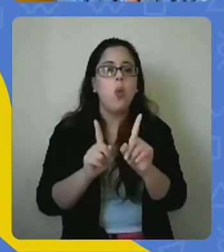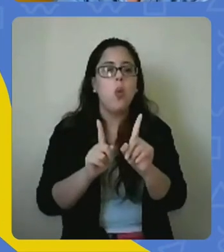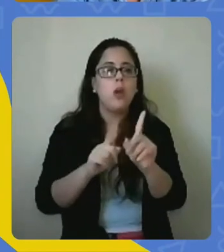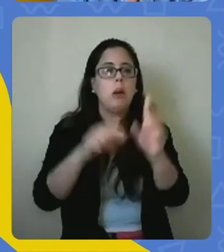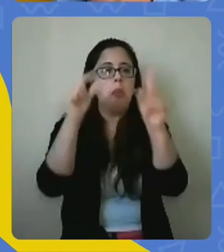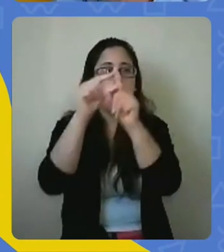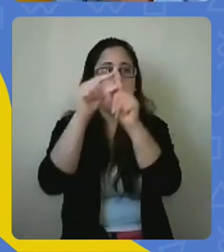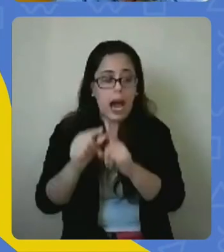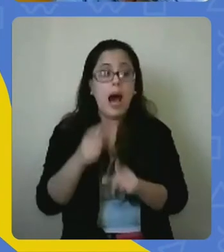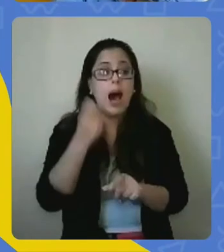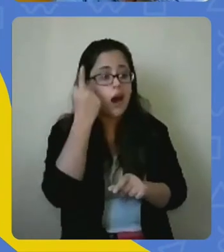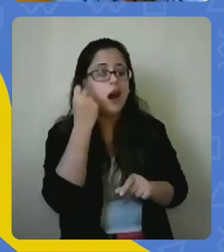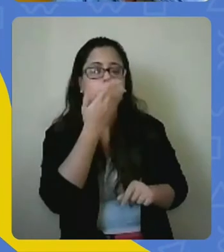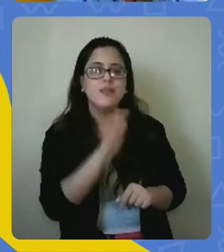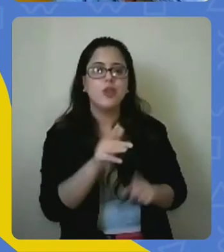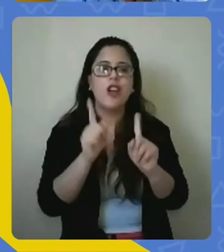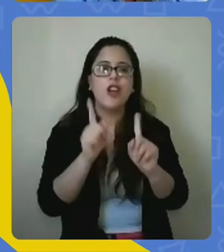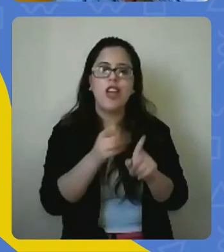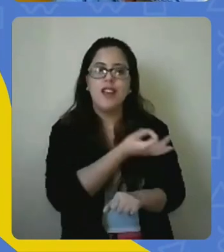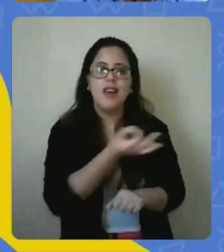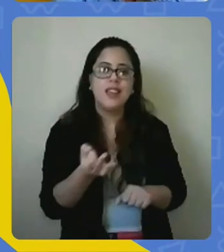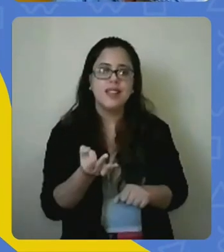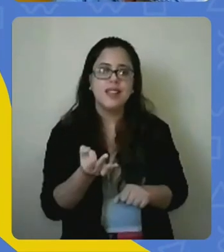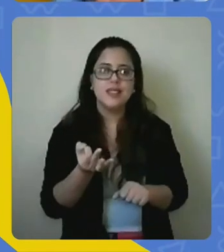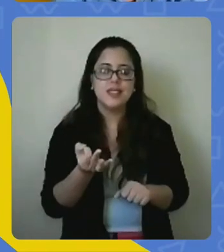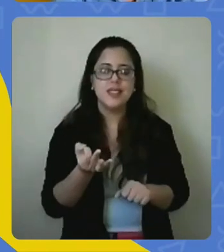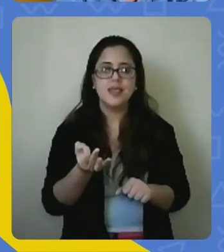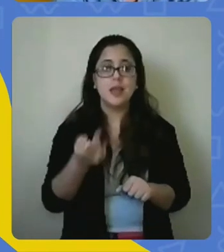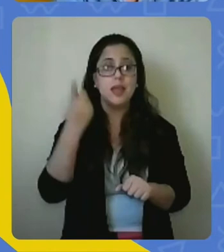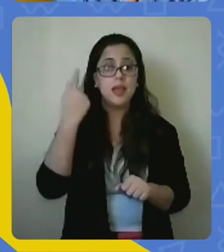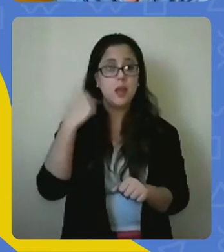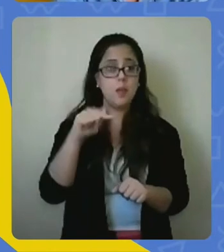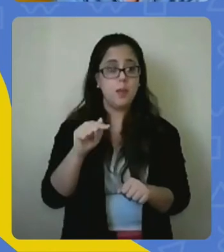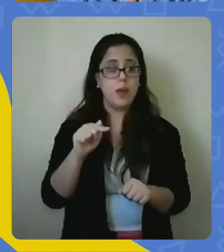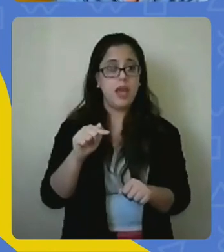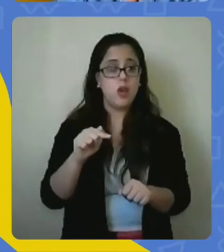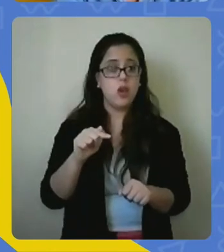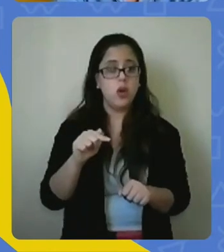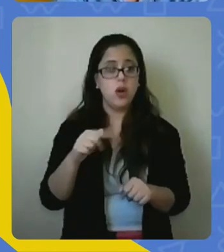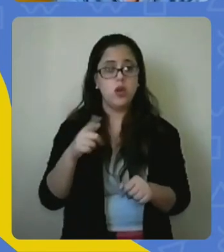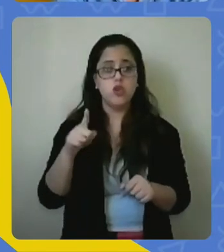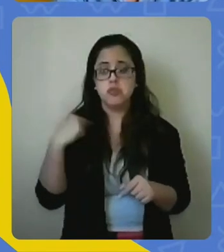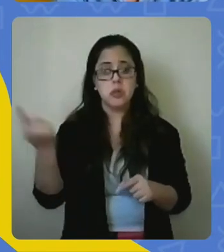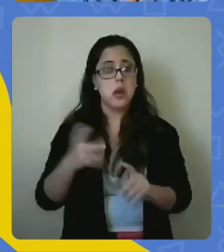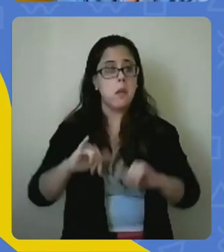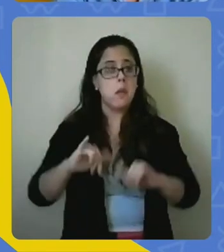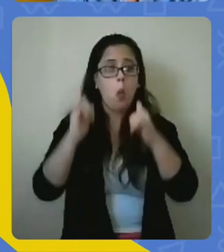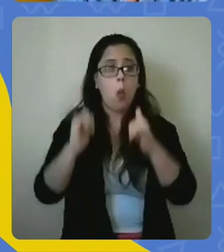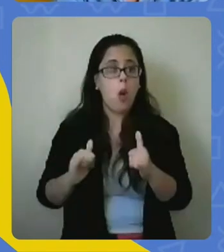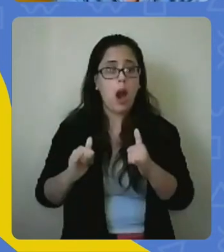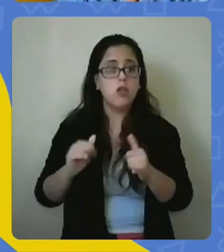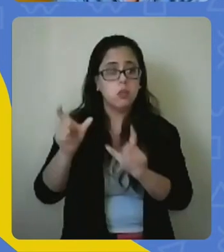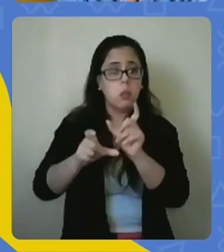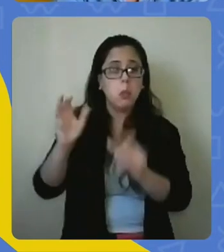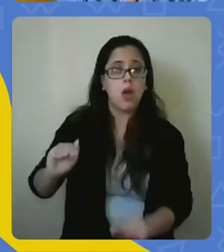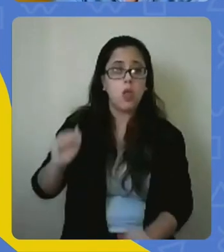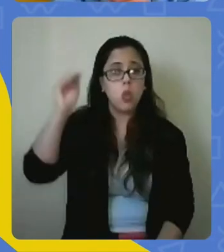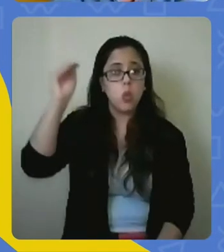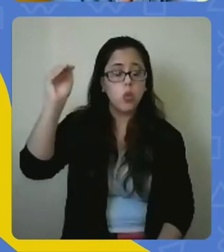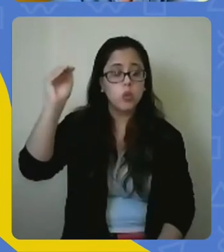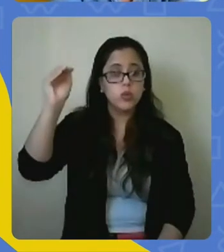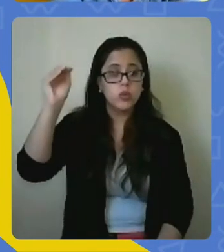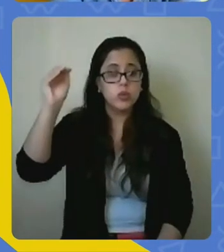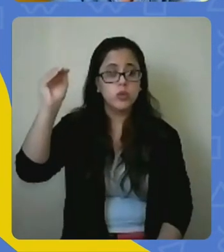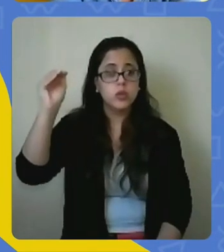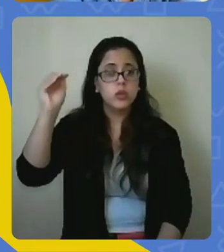¿no?, qué es lo que debe decir, pero después lo hemos jugado con adultos,